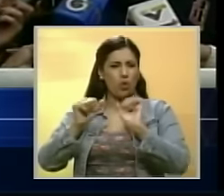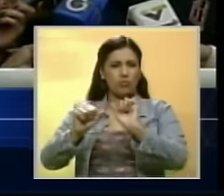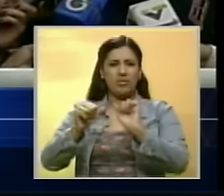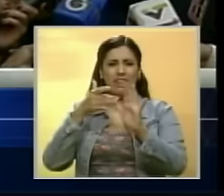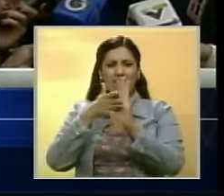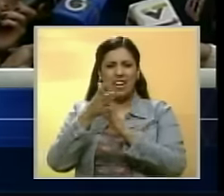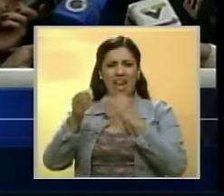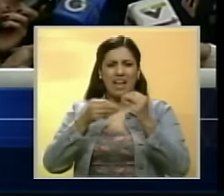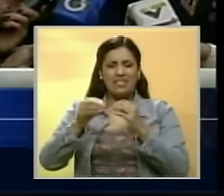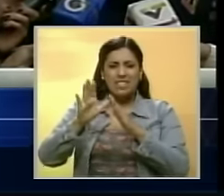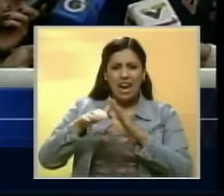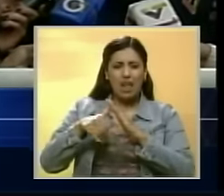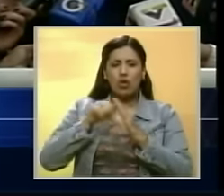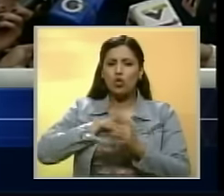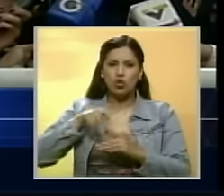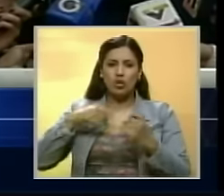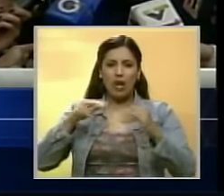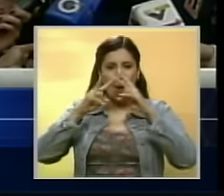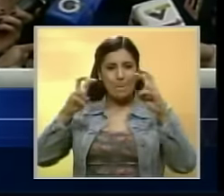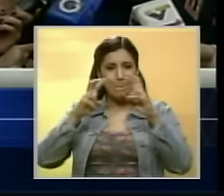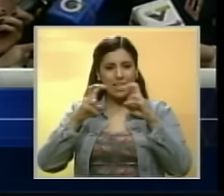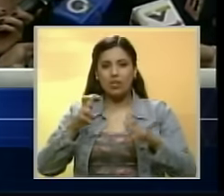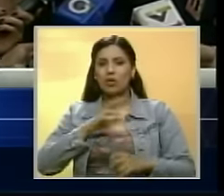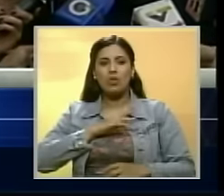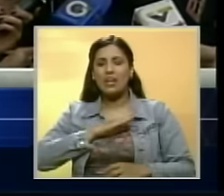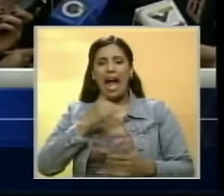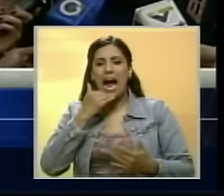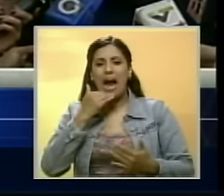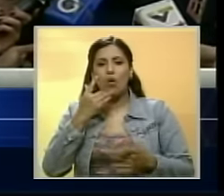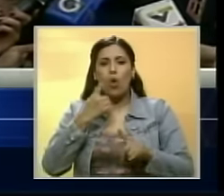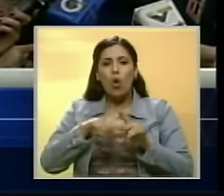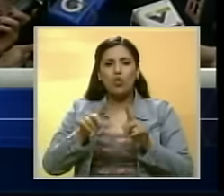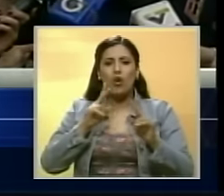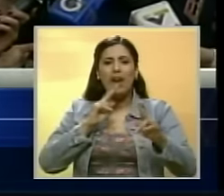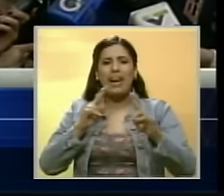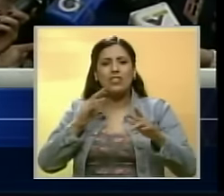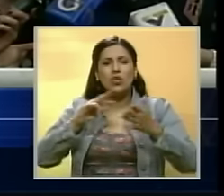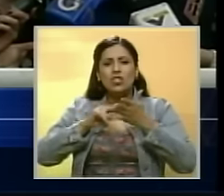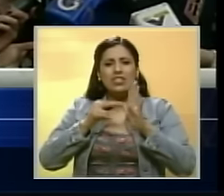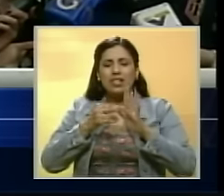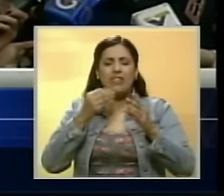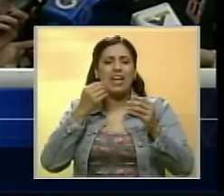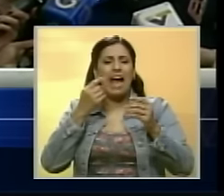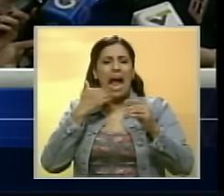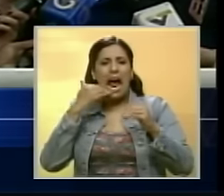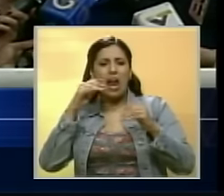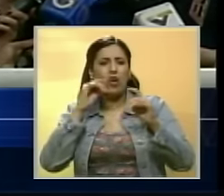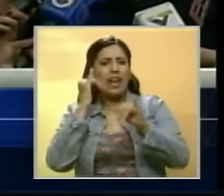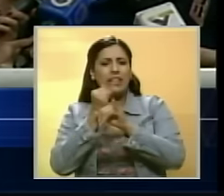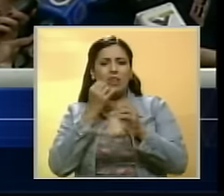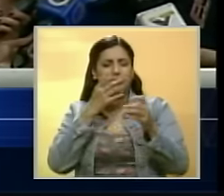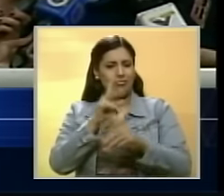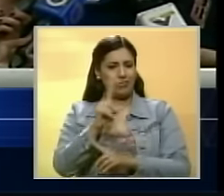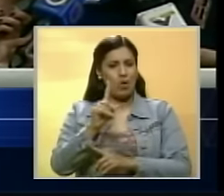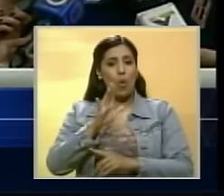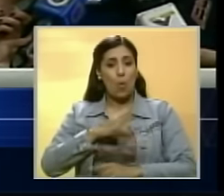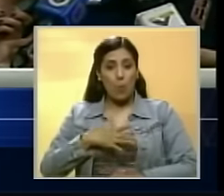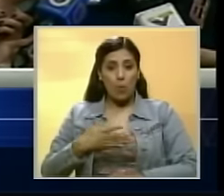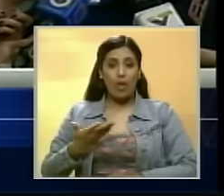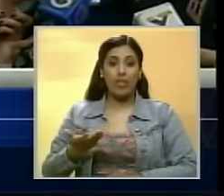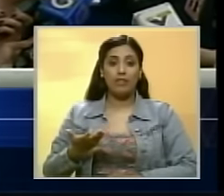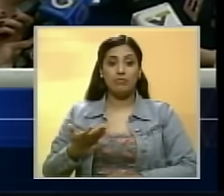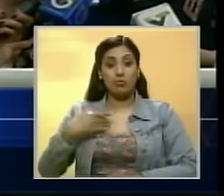este acto de vandalismo que vamos a investigar porque no tiene nada que ver no guarda relación con lo que se ha dicho en las redes sociales y pudiera